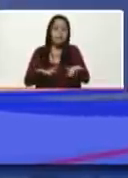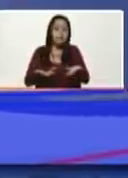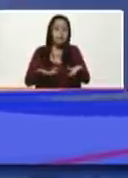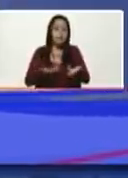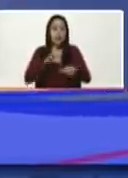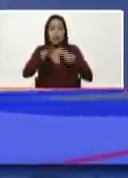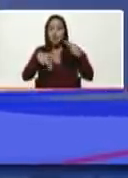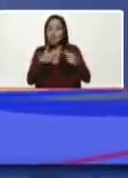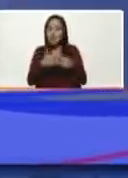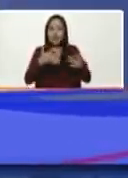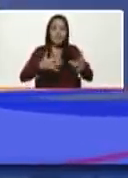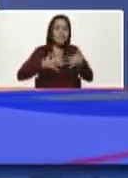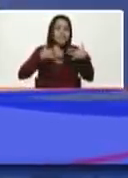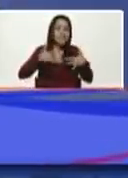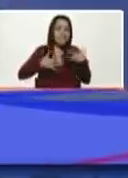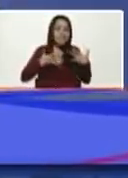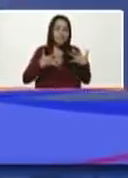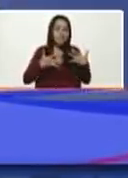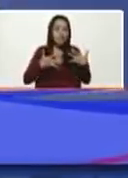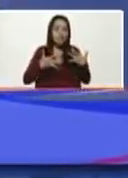nunca había sentido